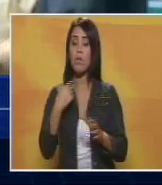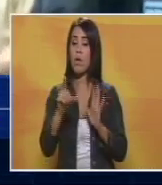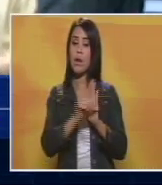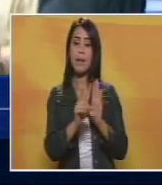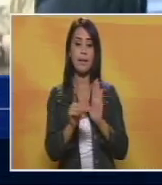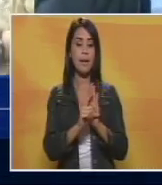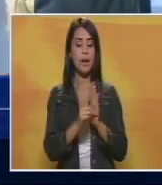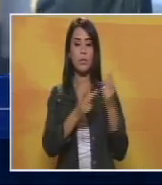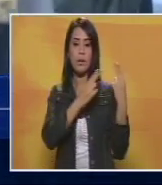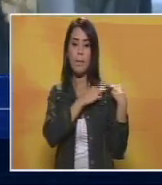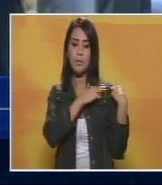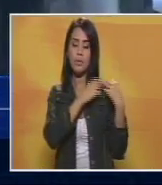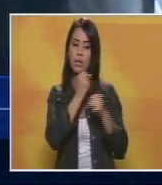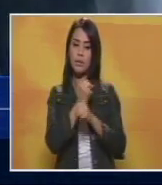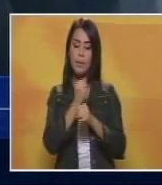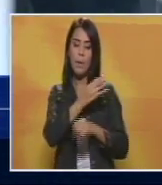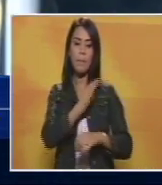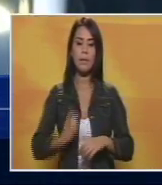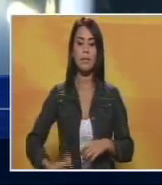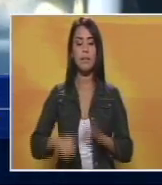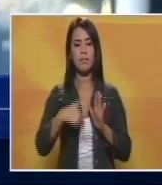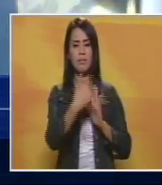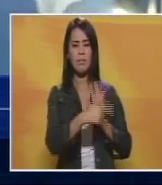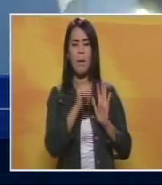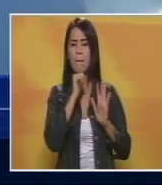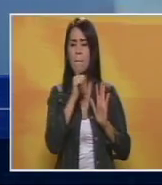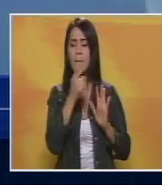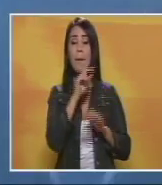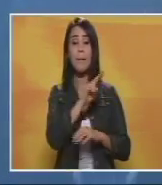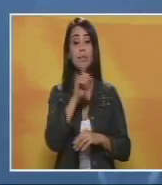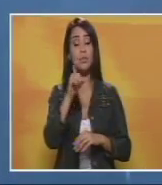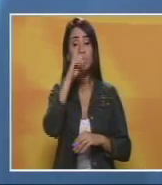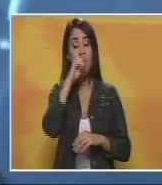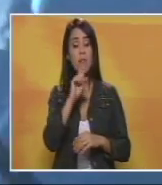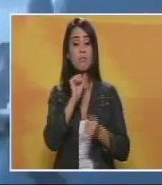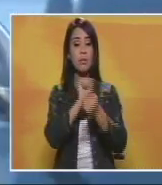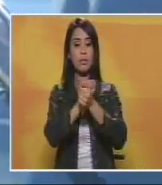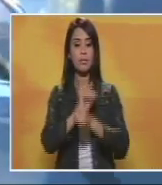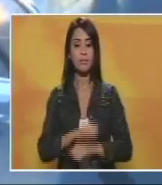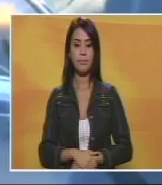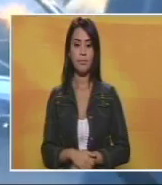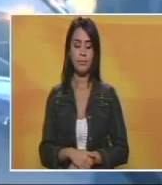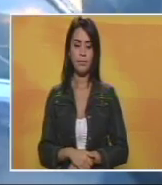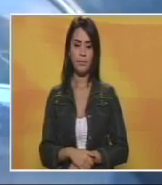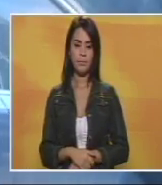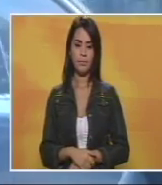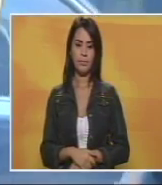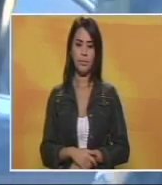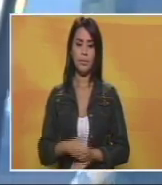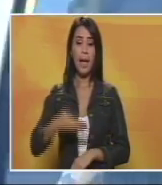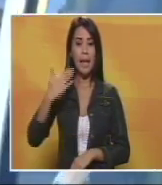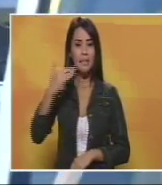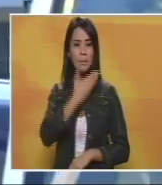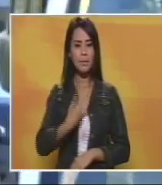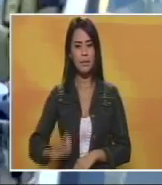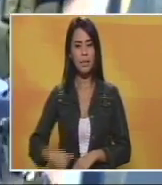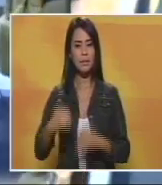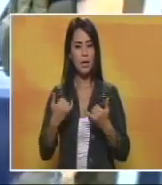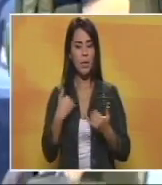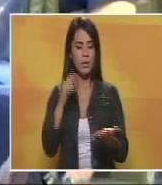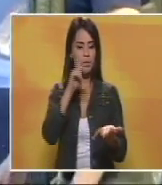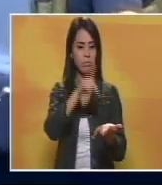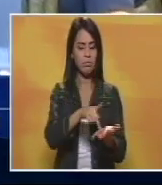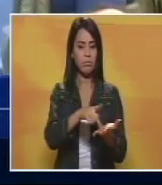durante su mandato y que implica delitos que podrían costarle hasta 21 años de cárcel. Se conoció que el expresidente será llevado al